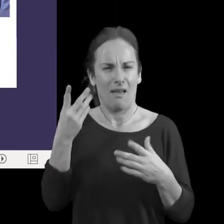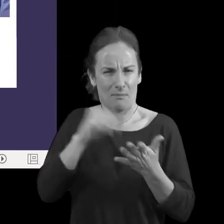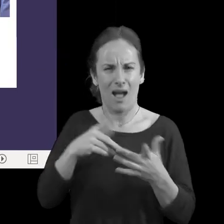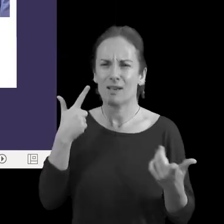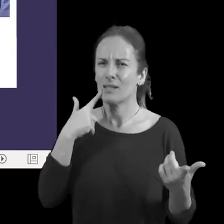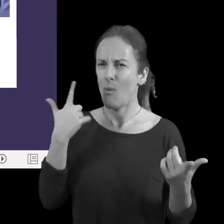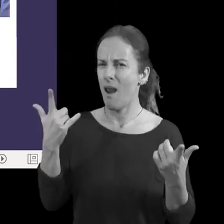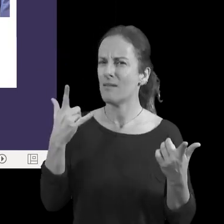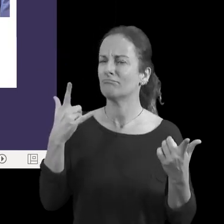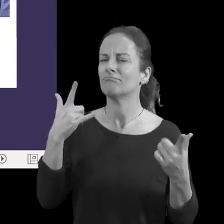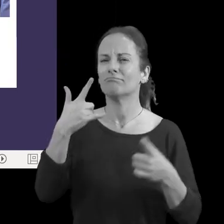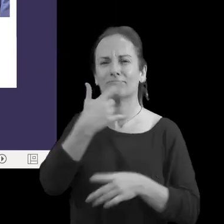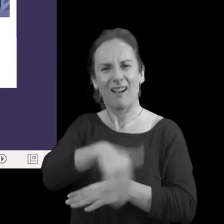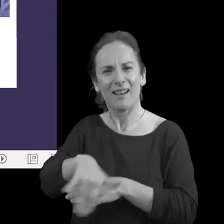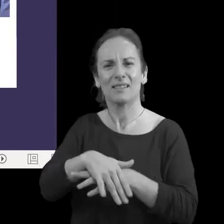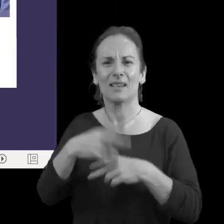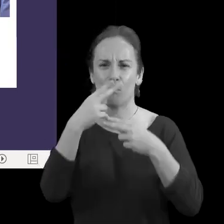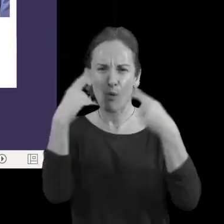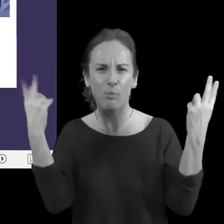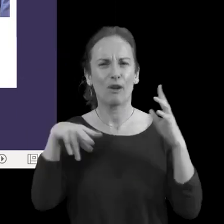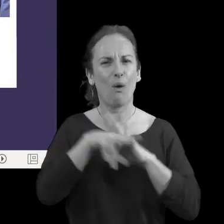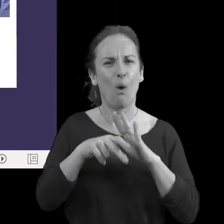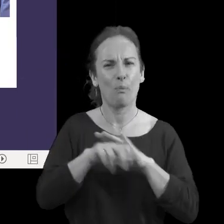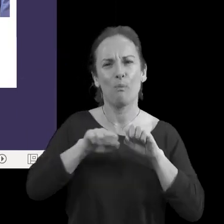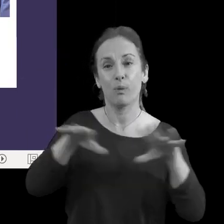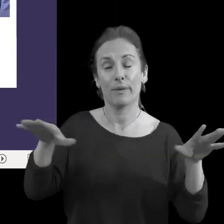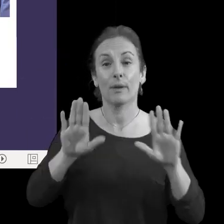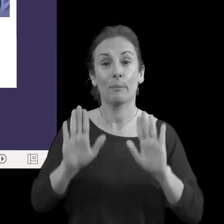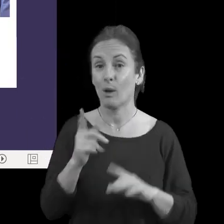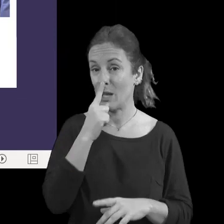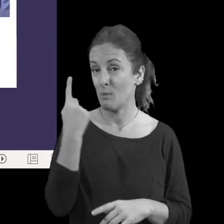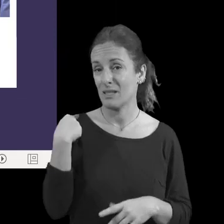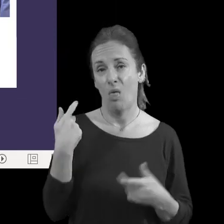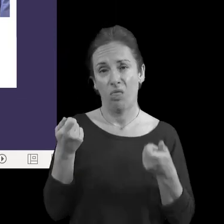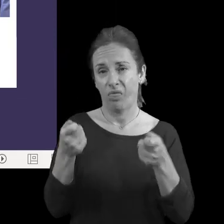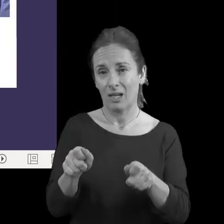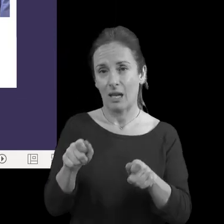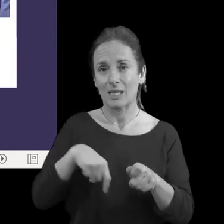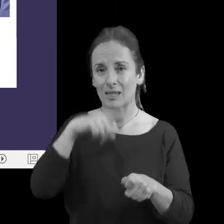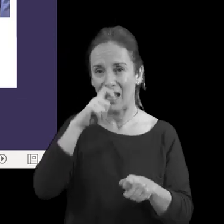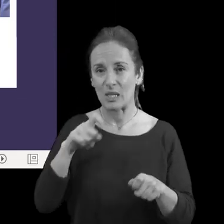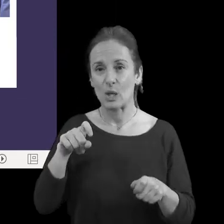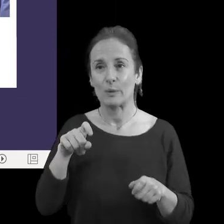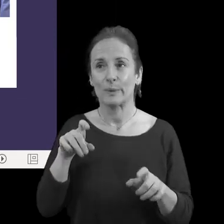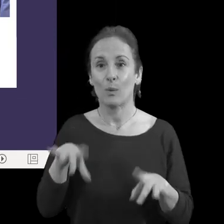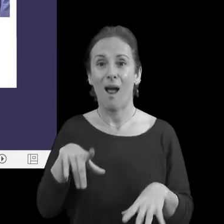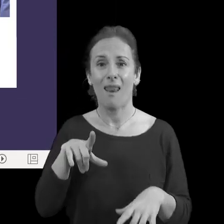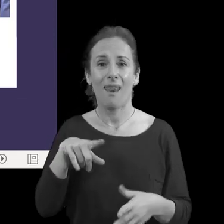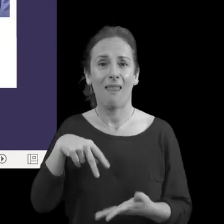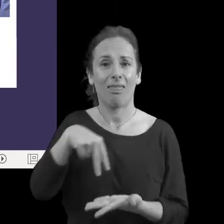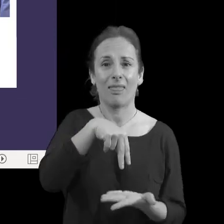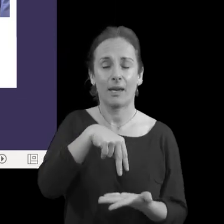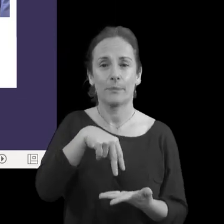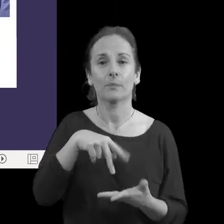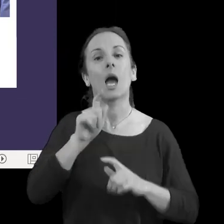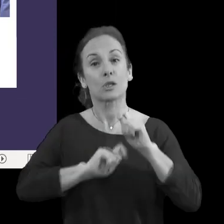calle, con vídeos reivindicativos. Y Oficios cerró el año pasado y este año nos hemos quedado un poco huérfanas y